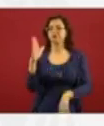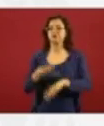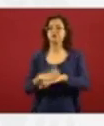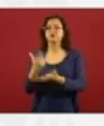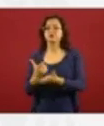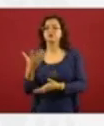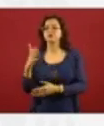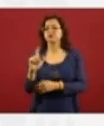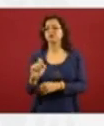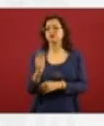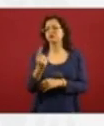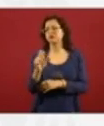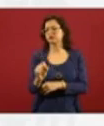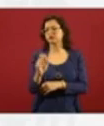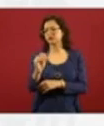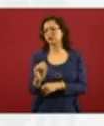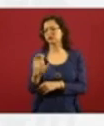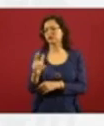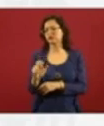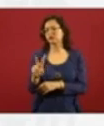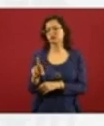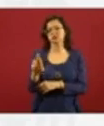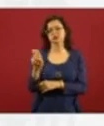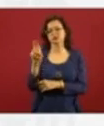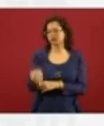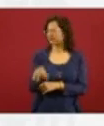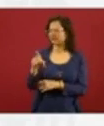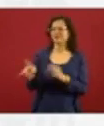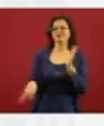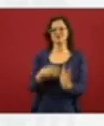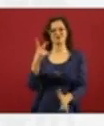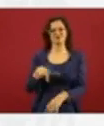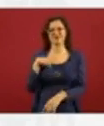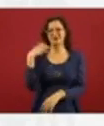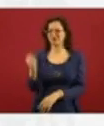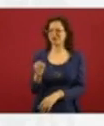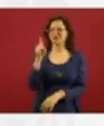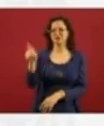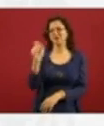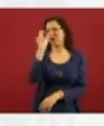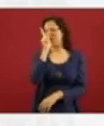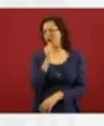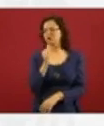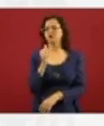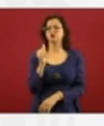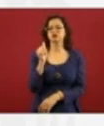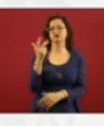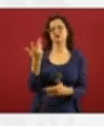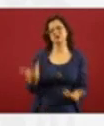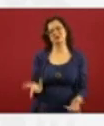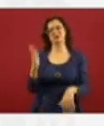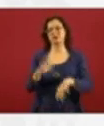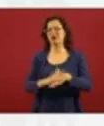caros, 21.69 de Chevron, otra vez Chevron pasado de rosca en Hermosillo, Sonora, de